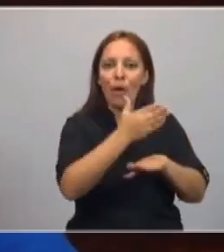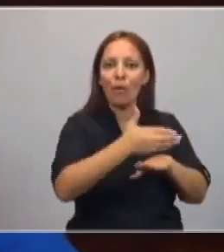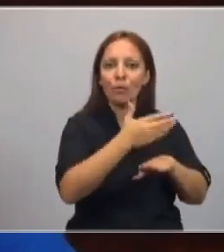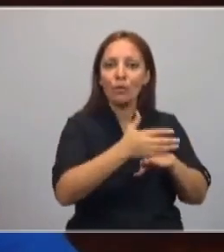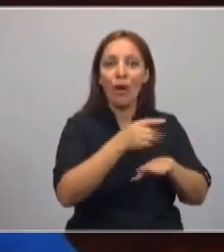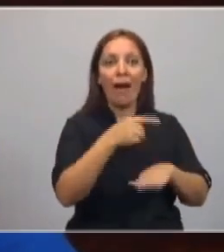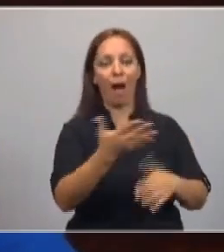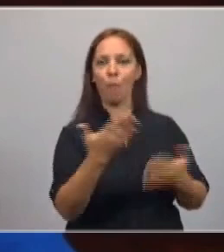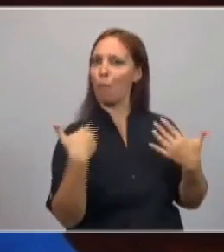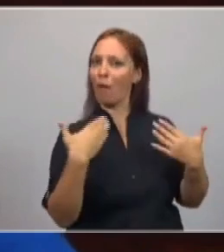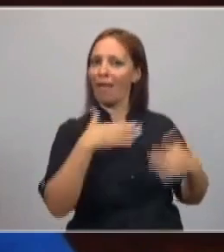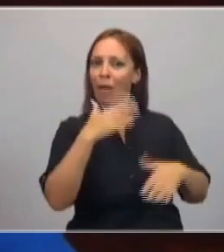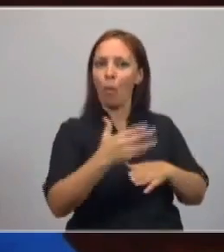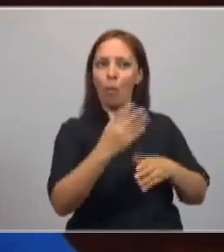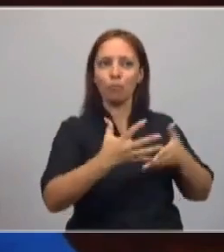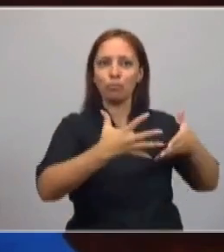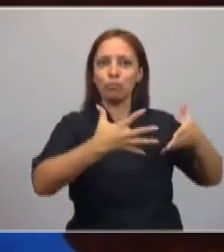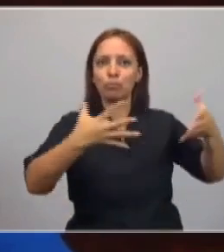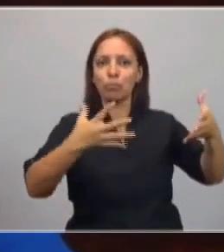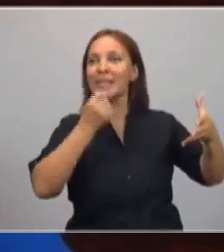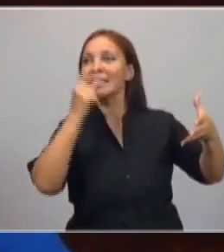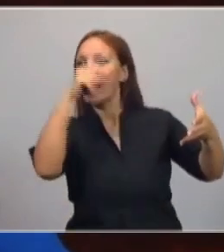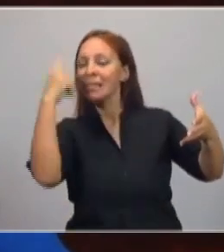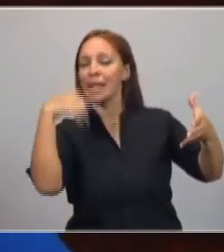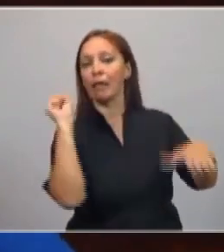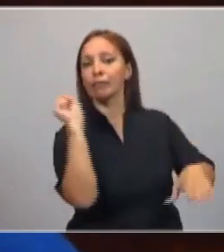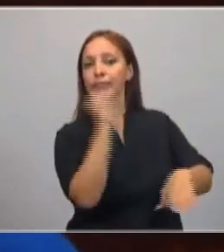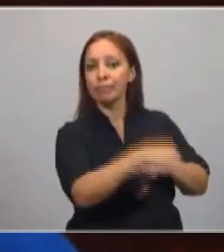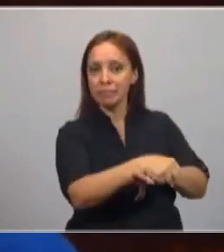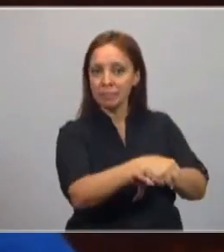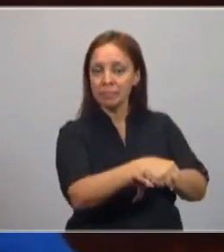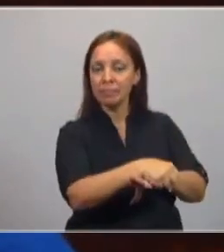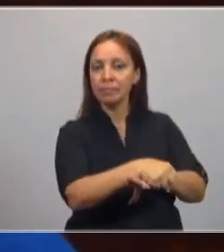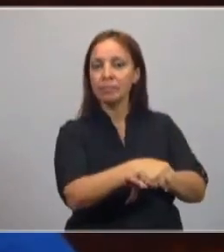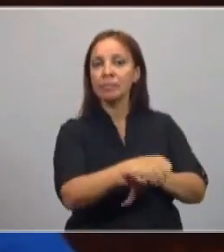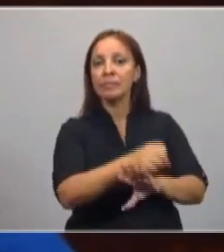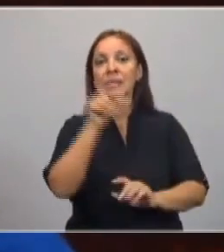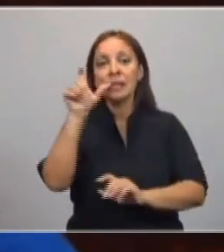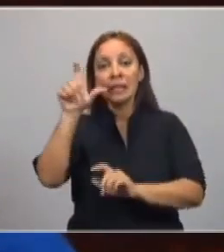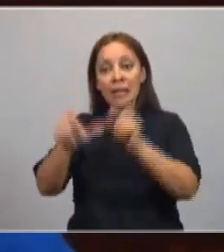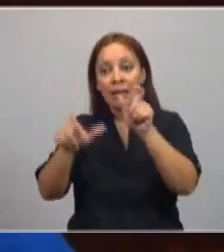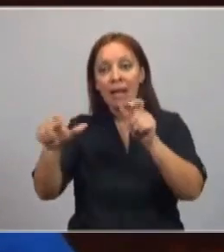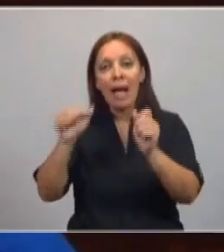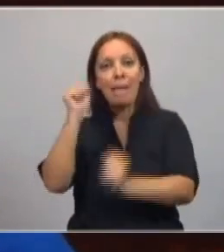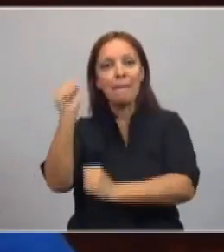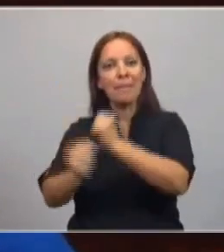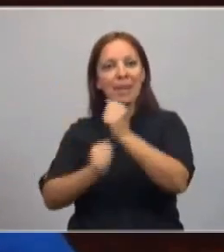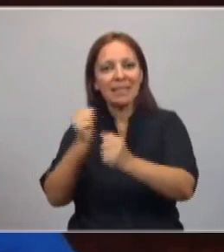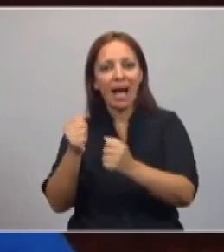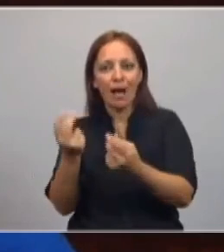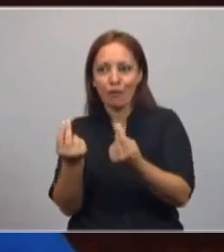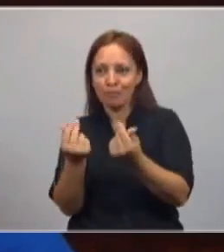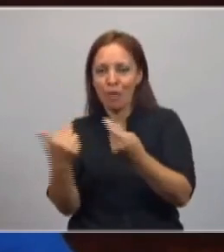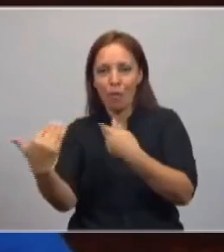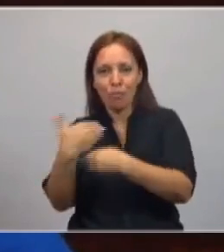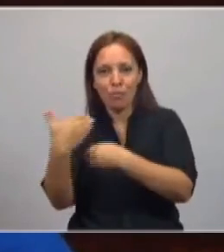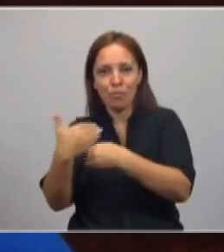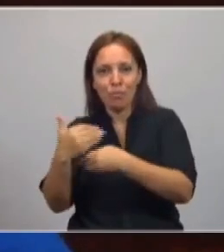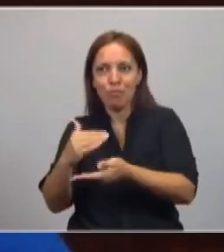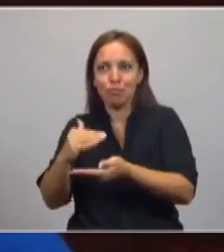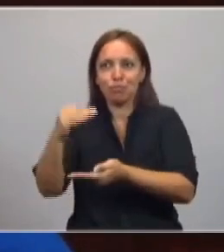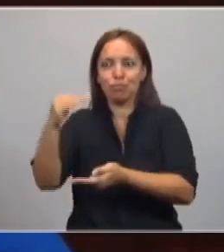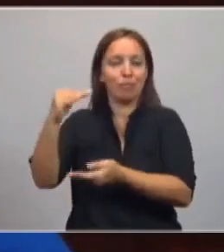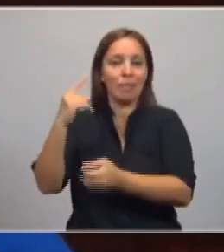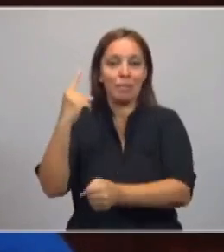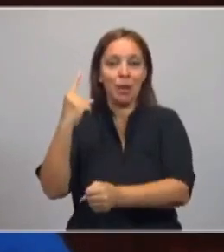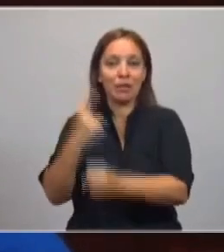producir sin un Estado que lo acompañe, lo defienda y lo promueva. Ningún empresario puede enriquecerse si el pueblo no